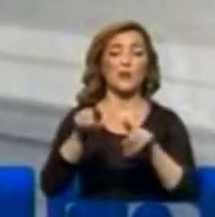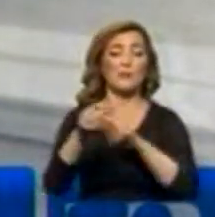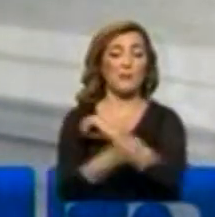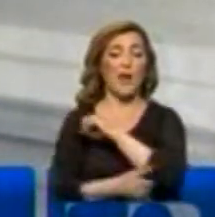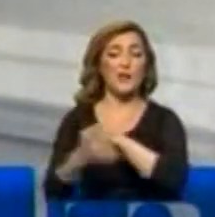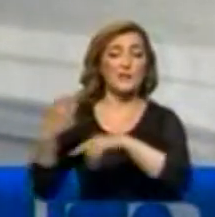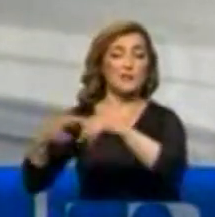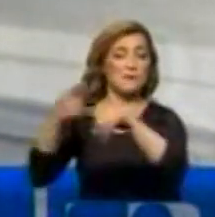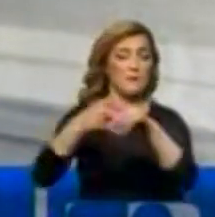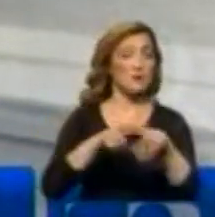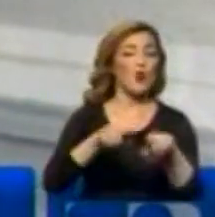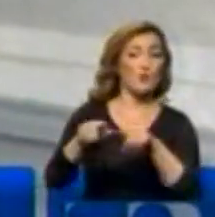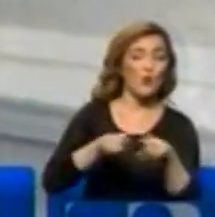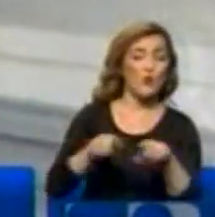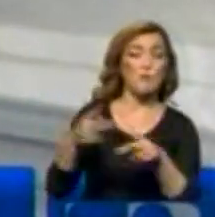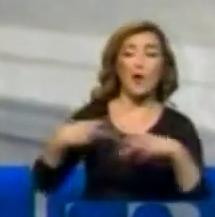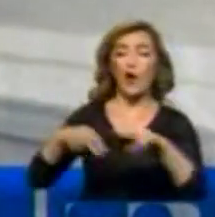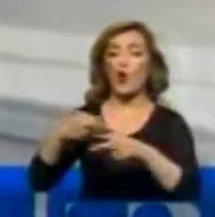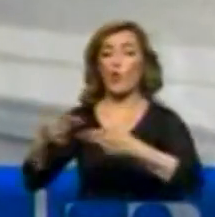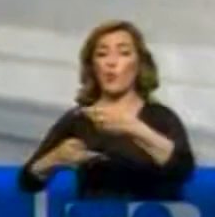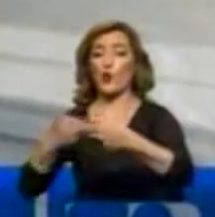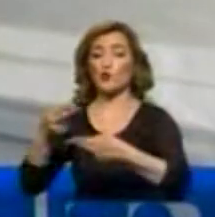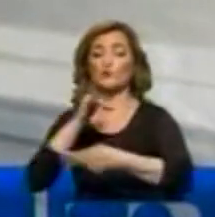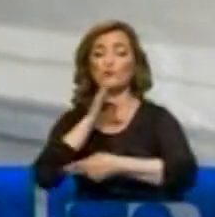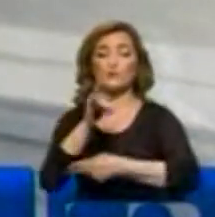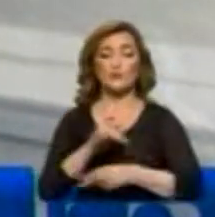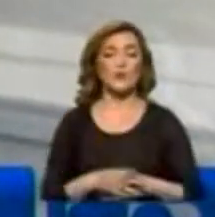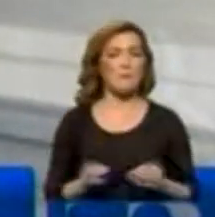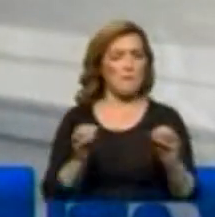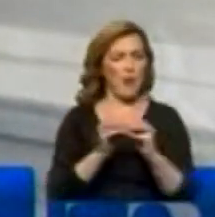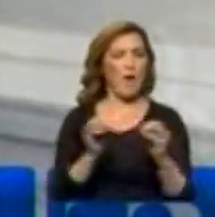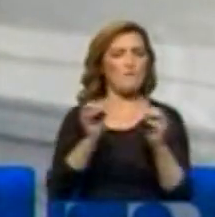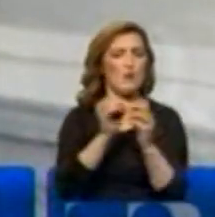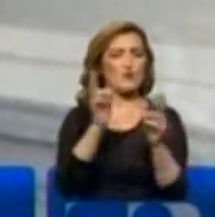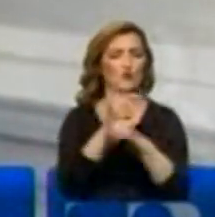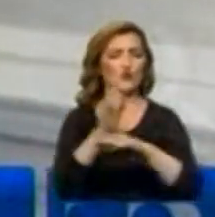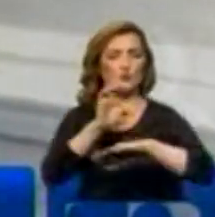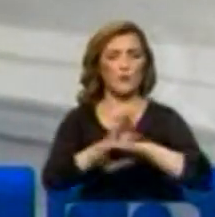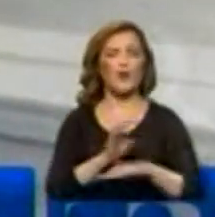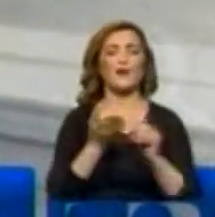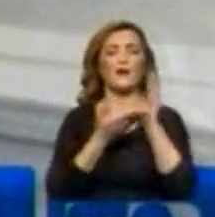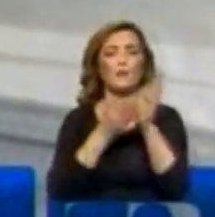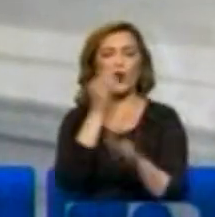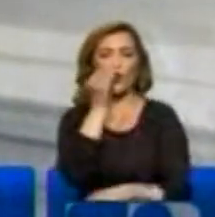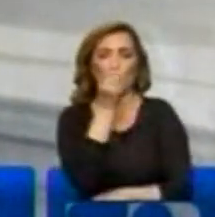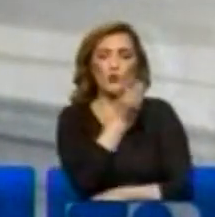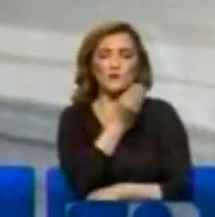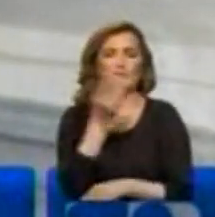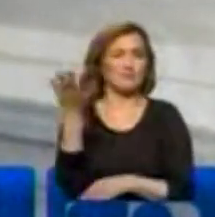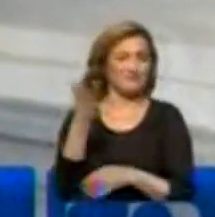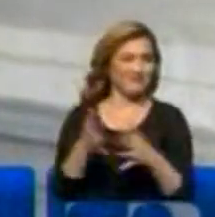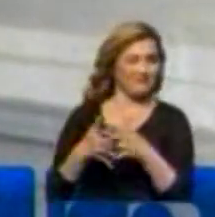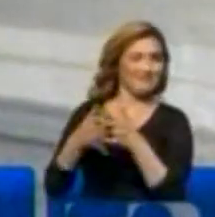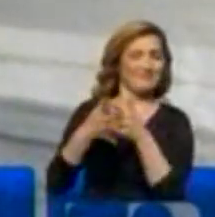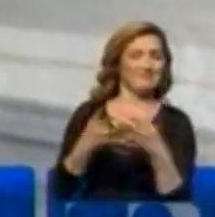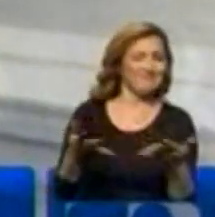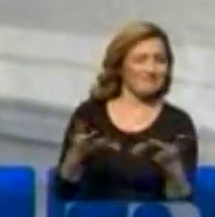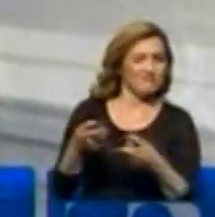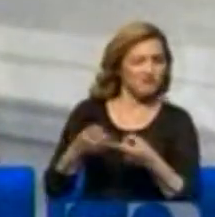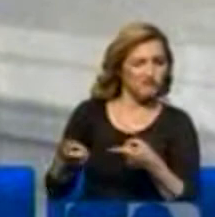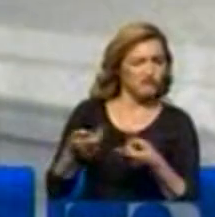otros orígenes y de eso mero aumentar la presencia. Por ejemplo, en las rosas el mercado americano representa más